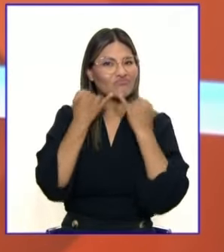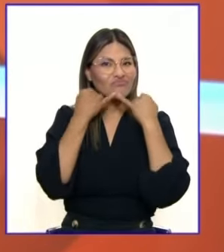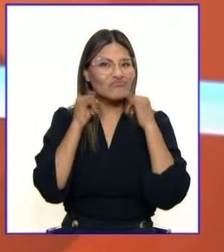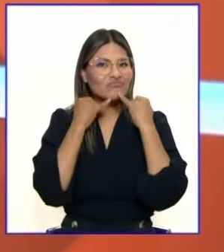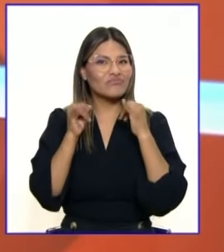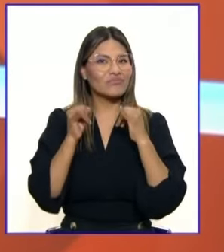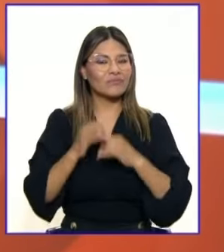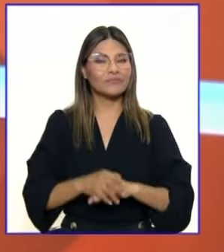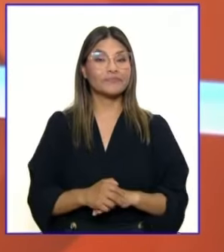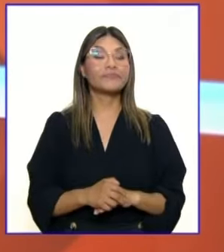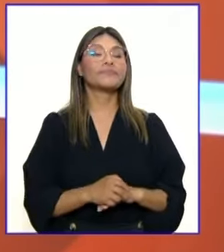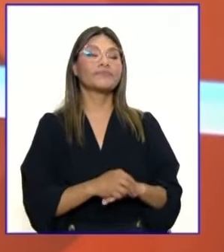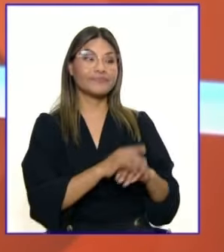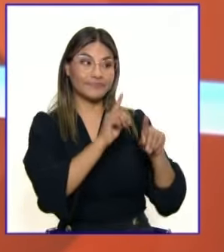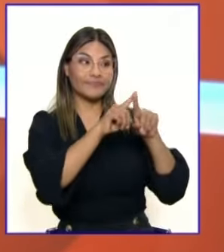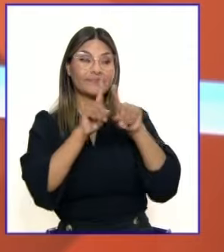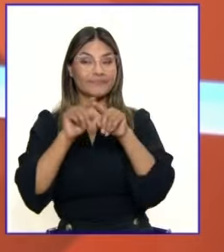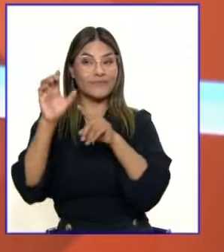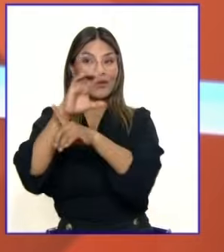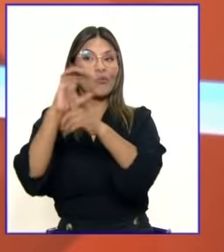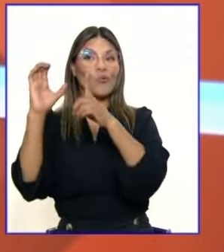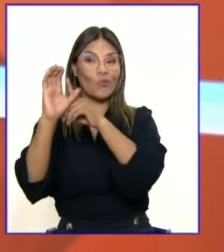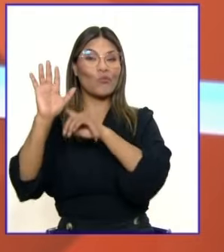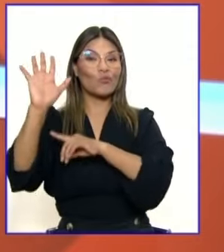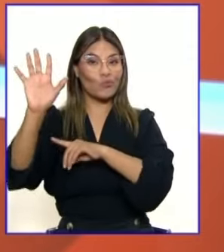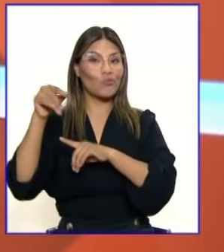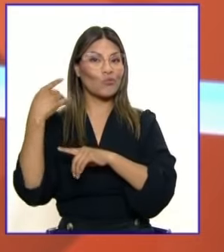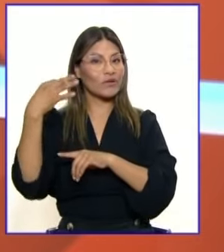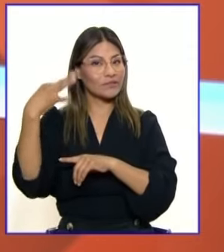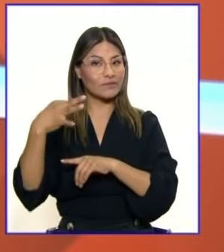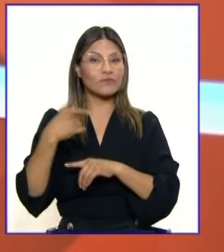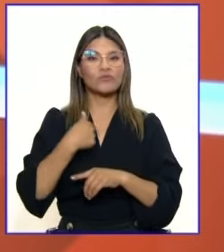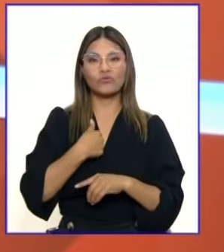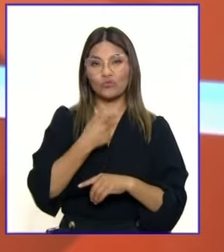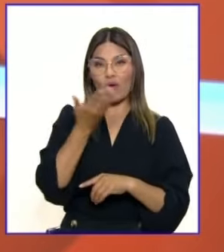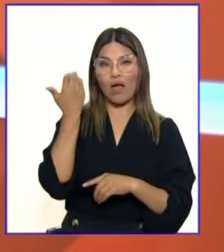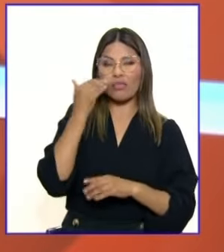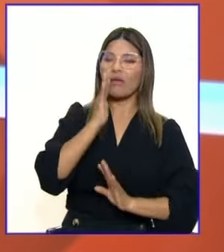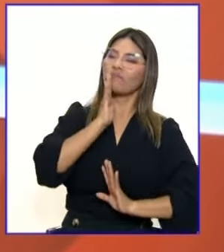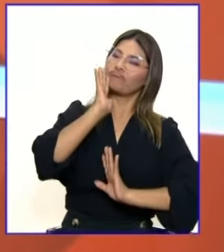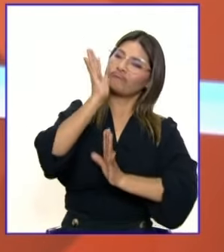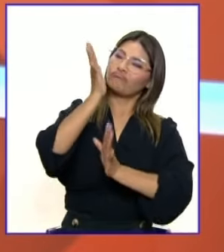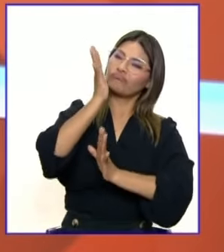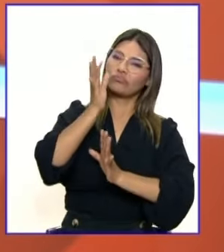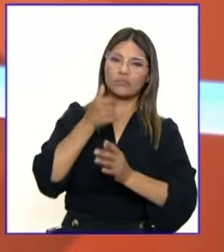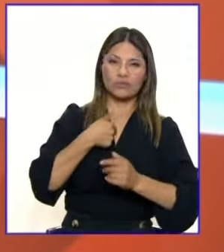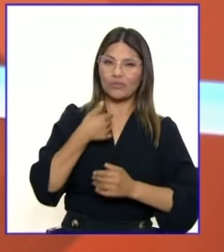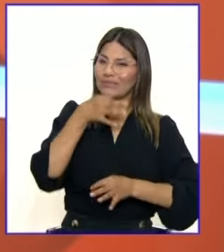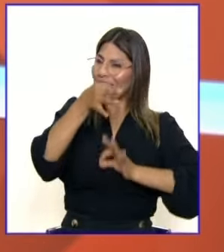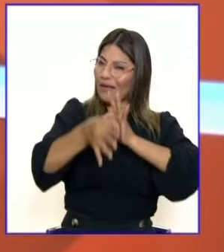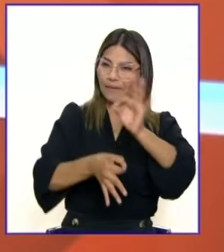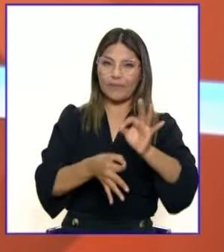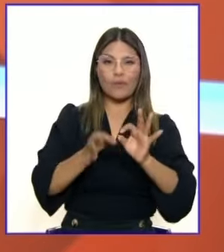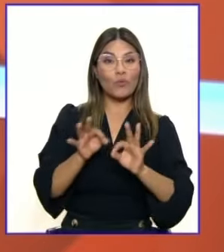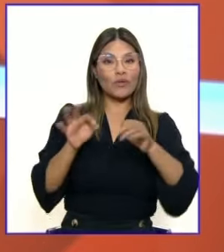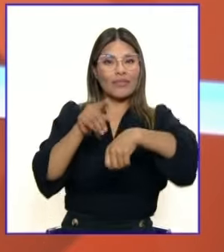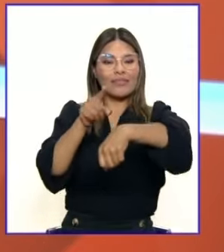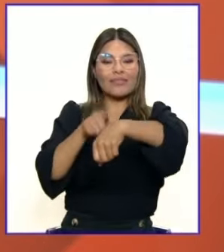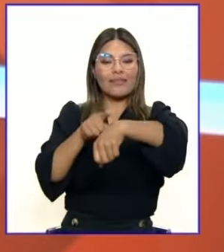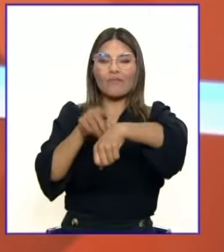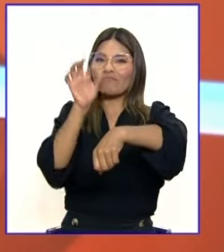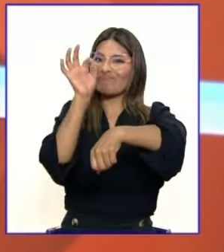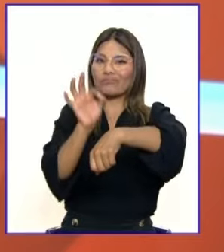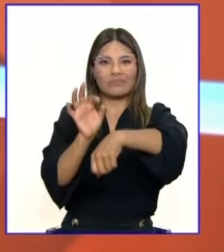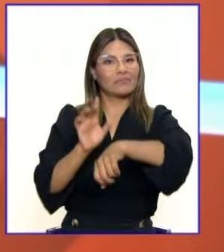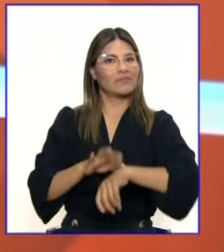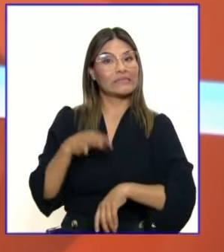tema común en las culturas asiáticas. Y hay que, yo siempre en las charlas que doy pongo mucho énfasis en el tema de la puntualidad. La puntualidad, en